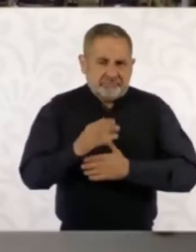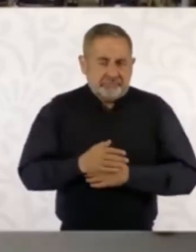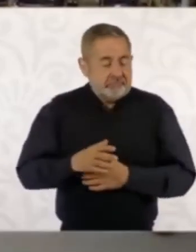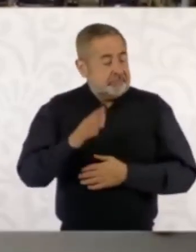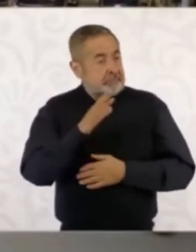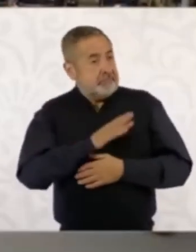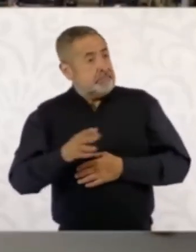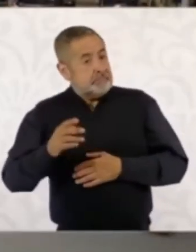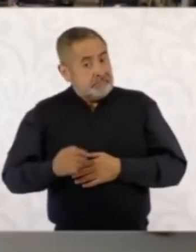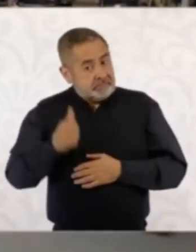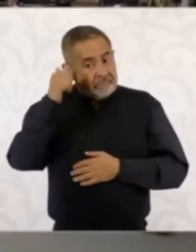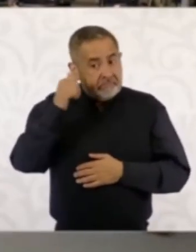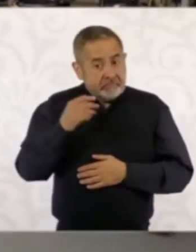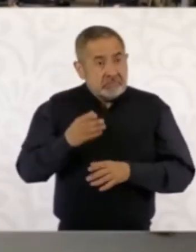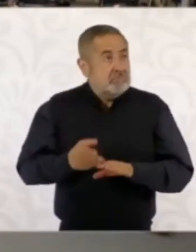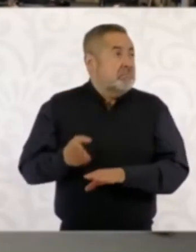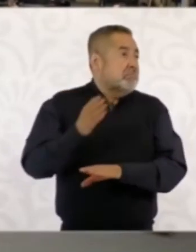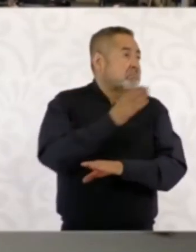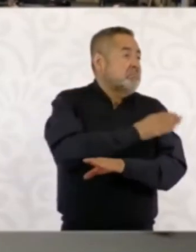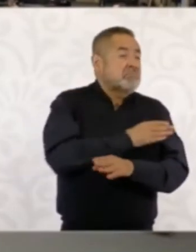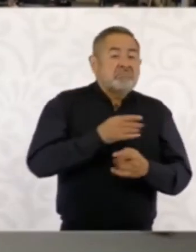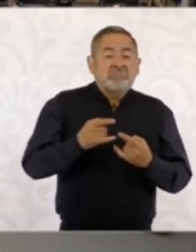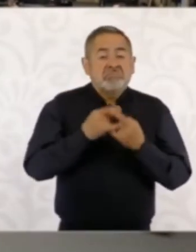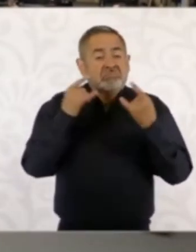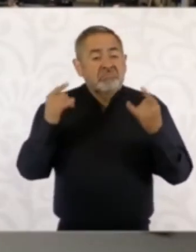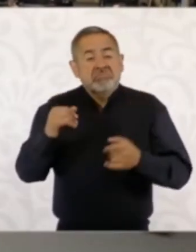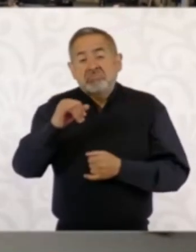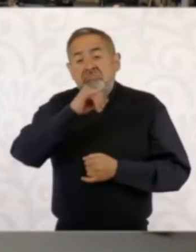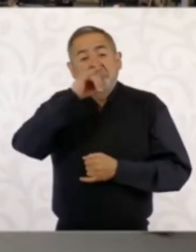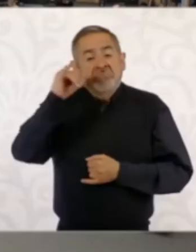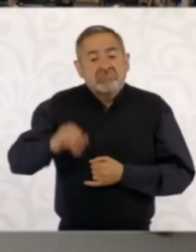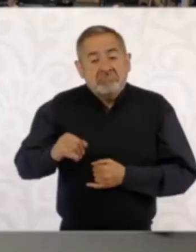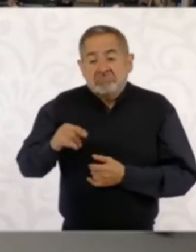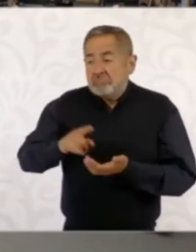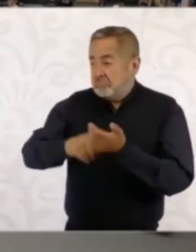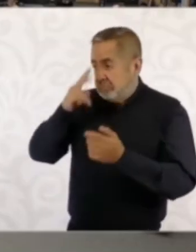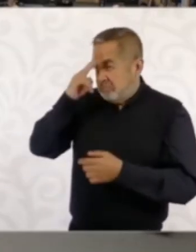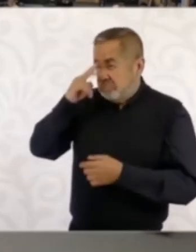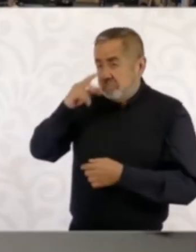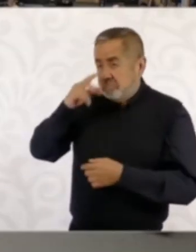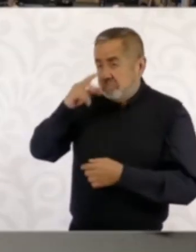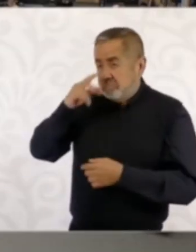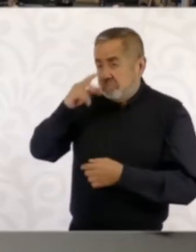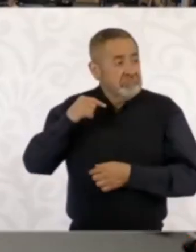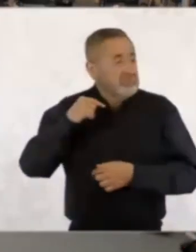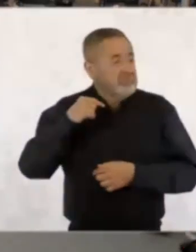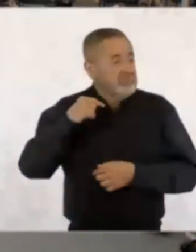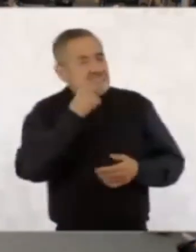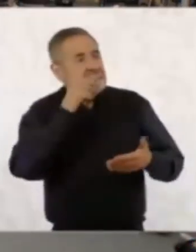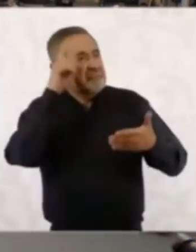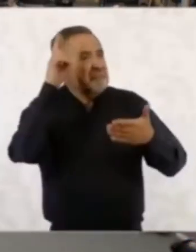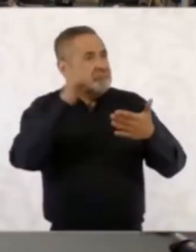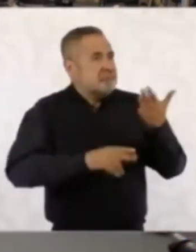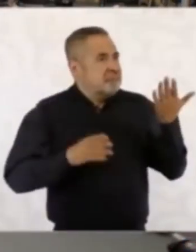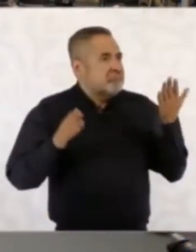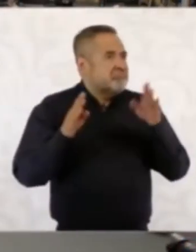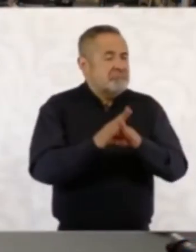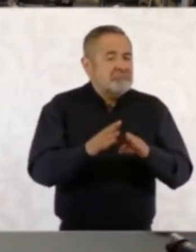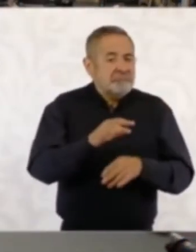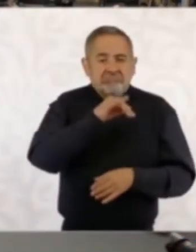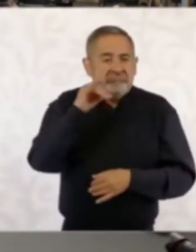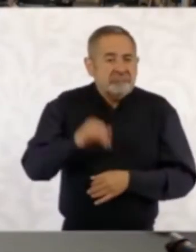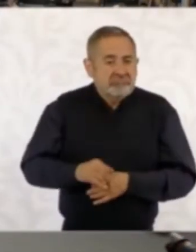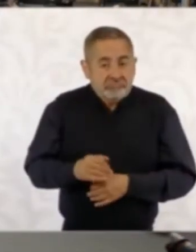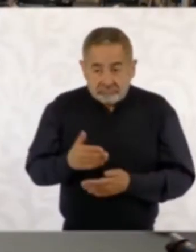porque no había habido, de acuerdo al registro que hemos visto, incluso la gente lo ha